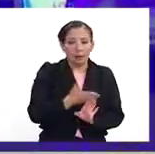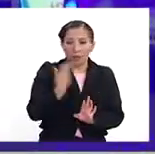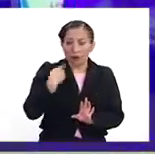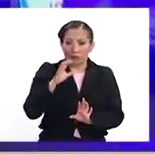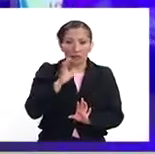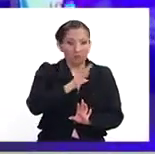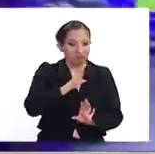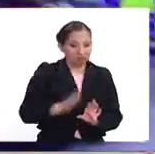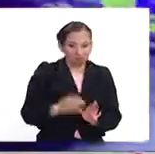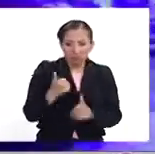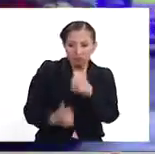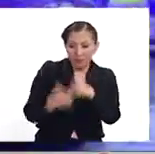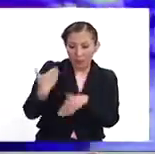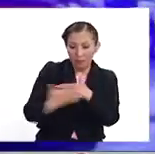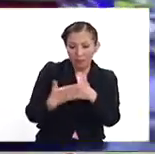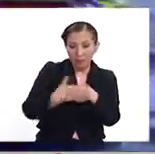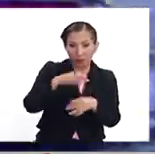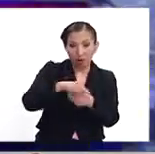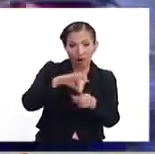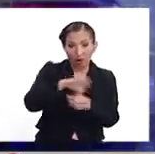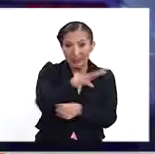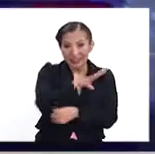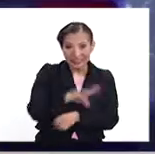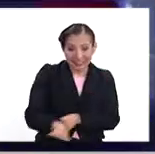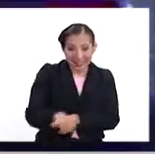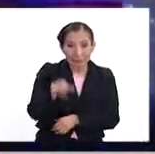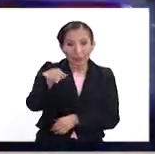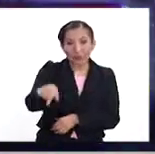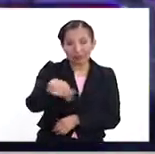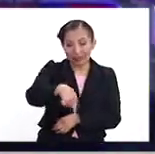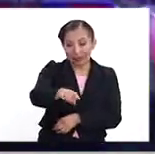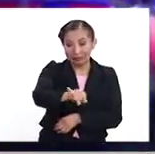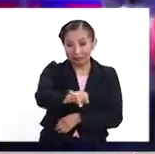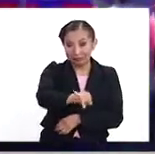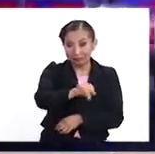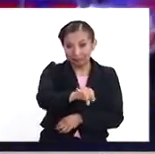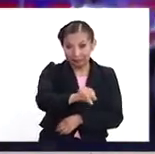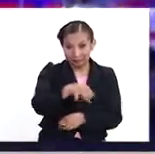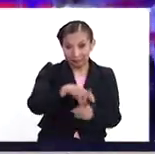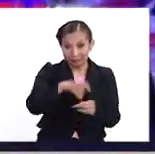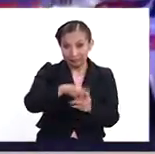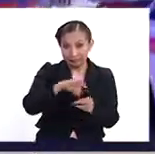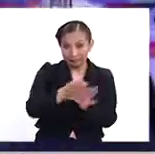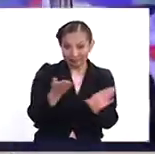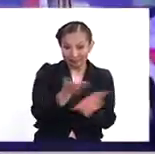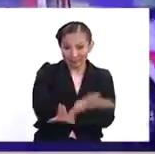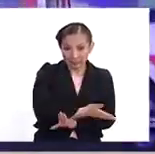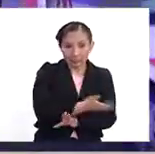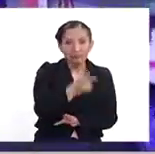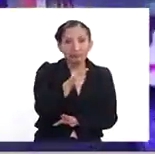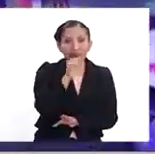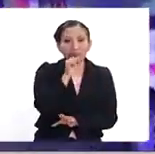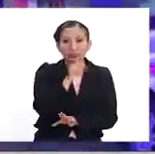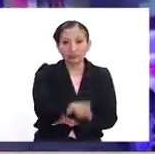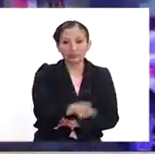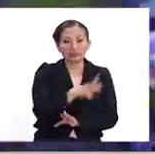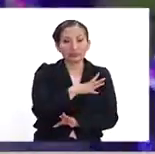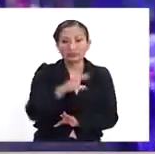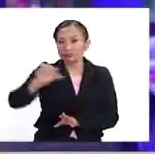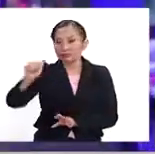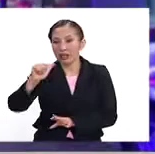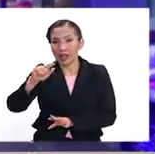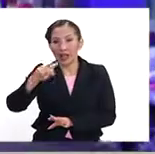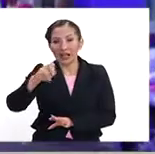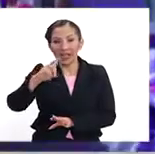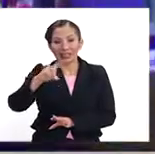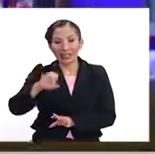plena campaña electoral rumbo a los comicios generales del este jueves, son los comicios anticipados, y también está el alcalde